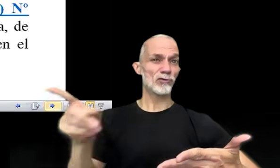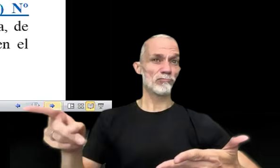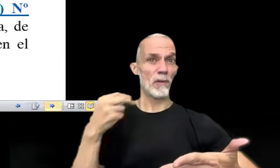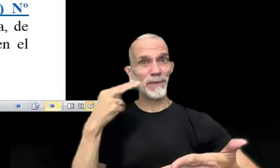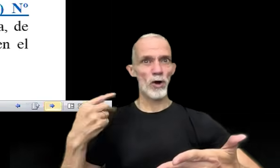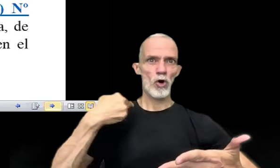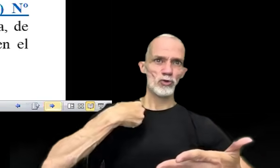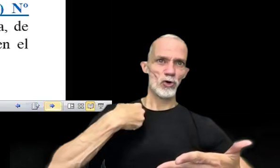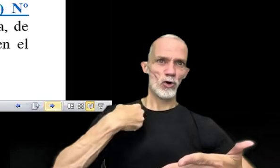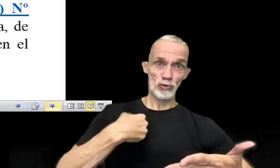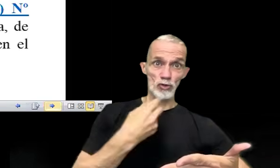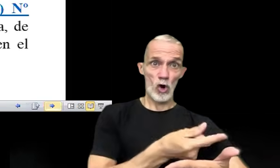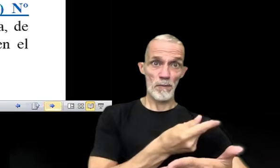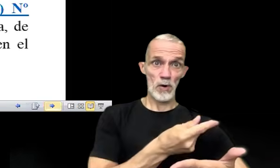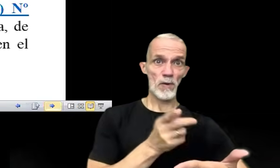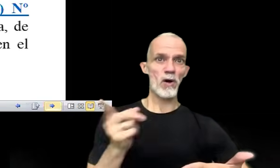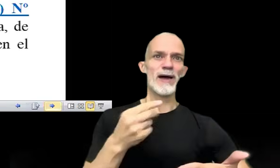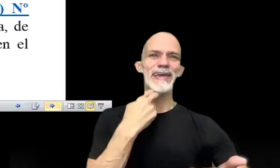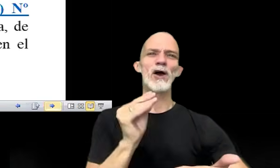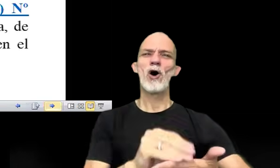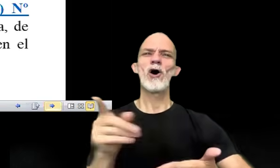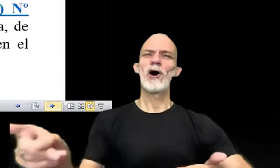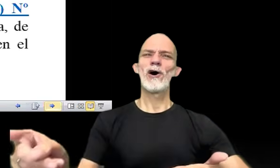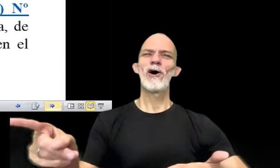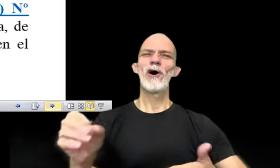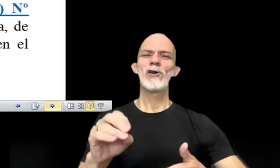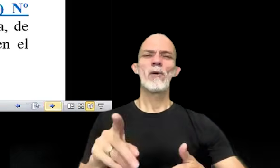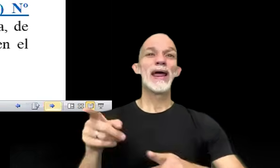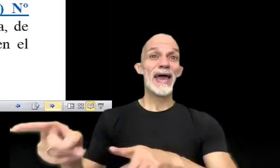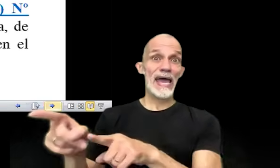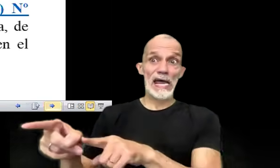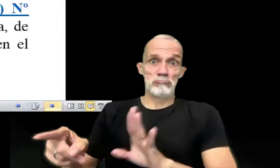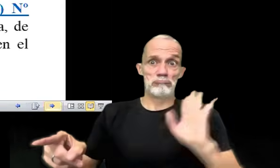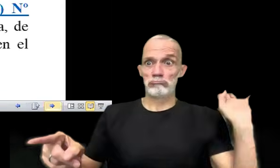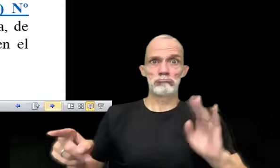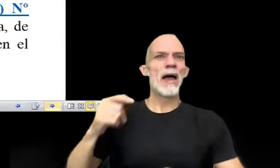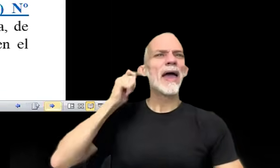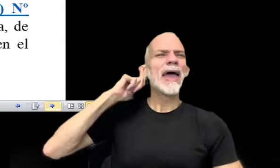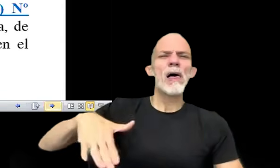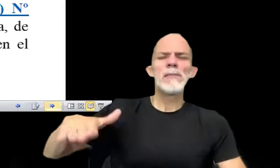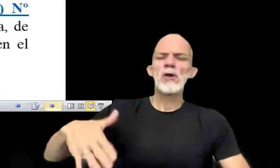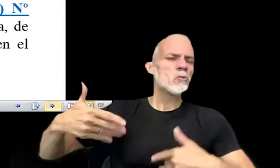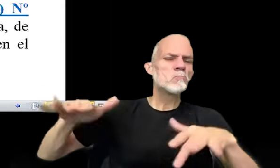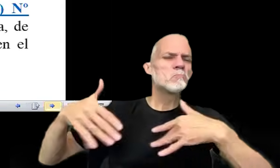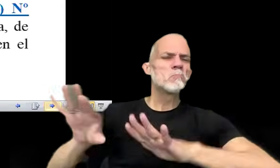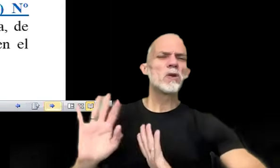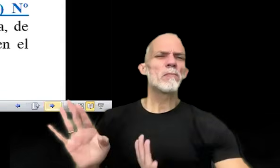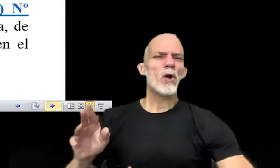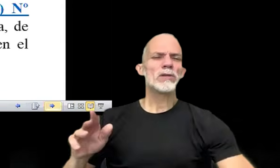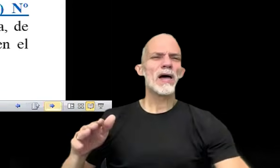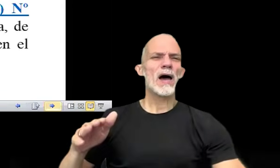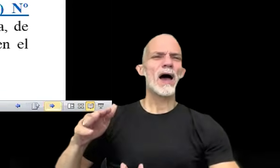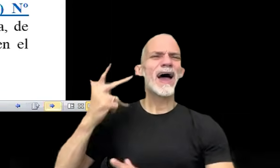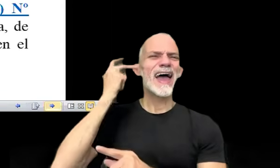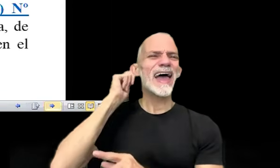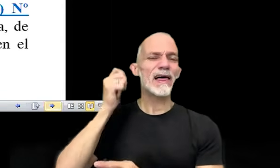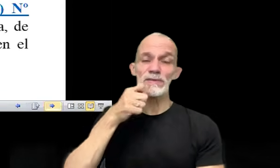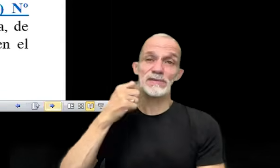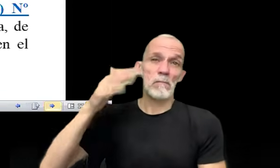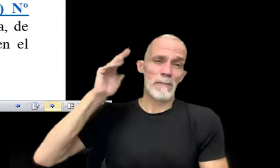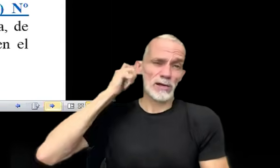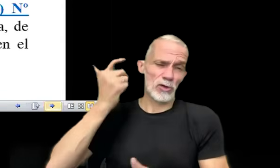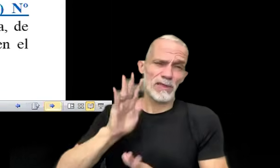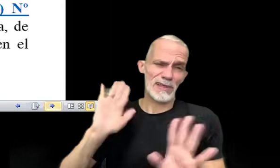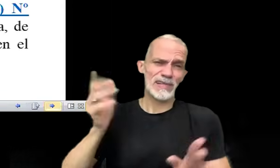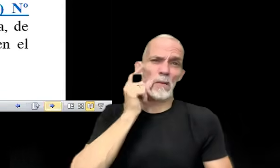declarar el valor del inmueble? Recordemos que el contribuyente es el hijo, no importa que sea menor de edad, mayor de edad. Bueno, si es mayor